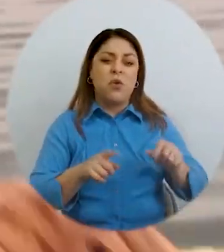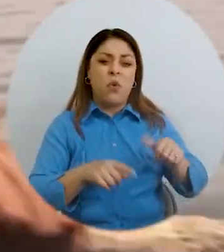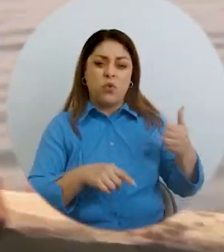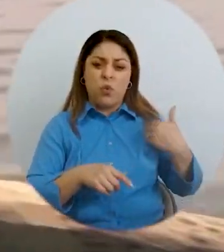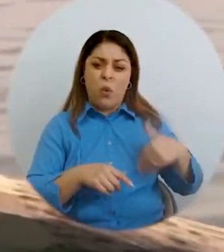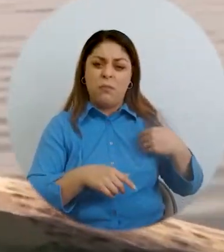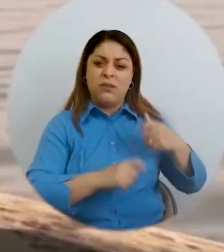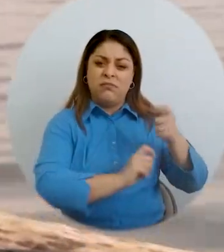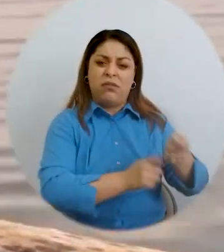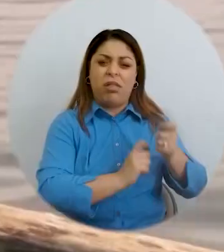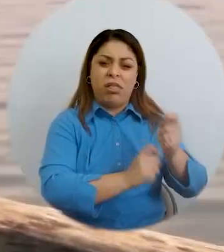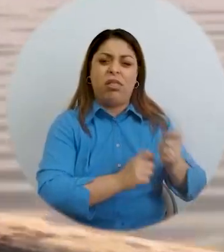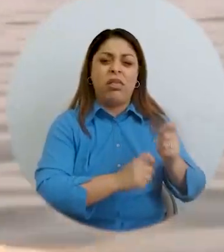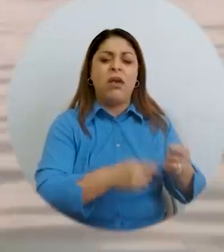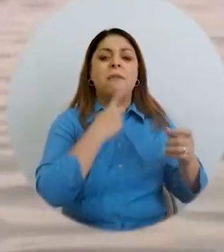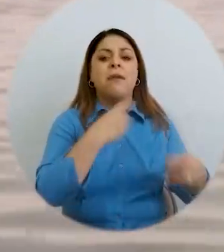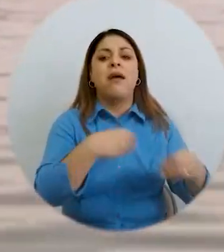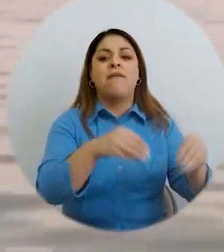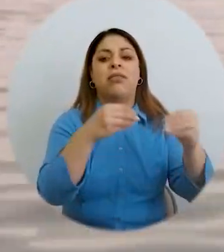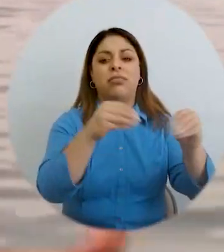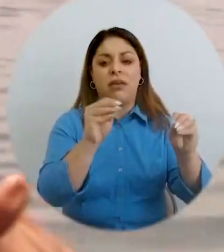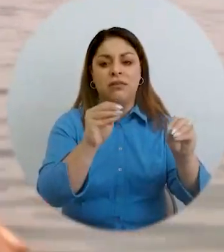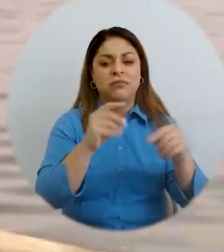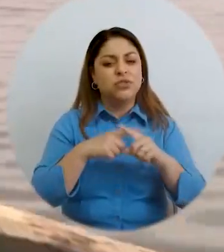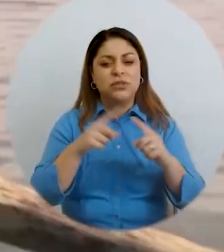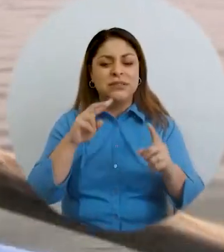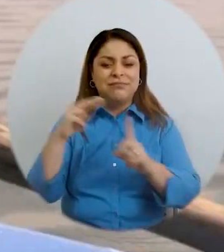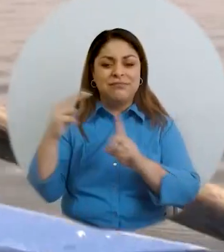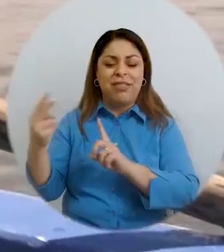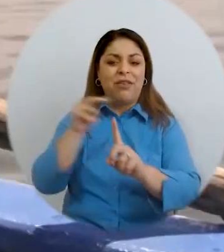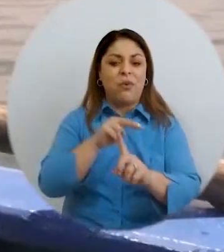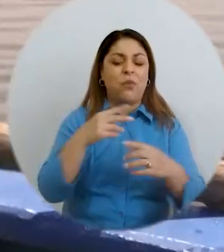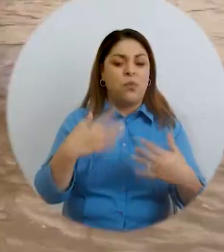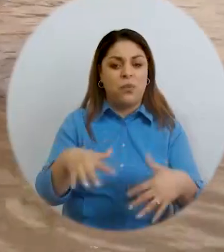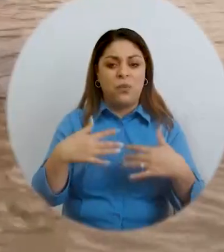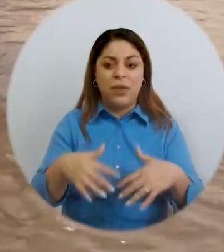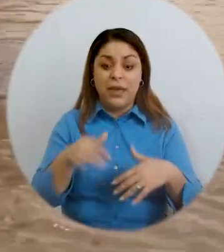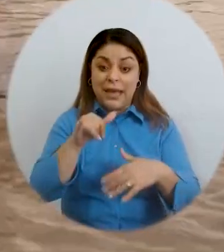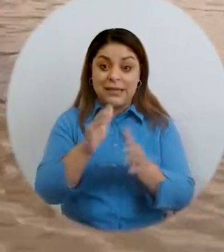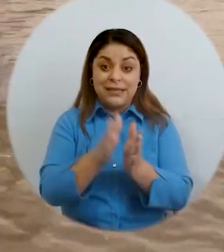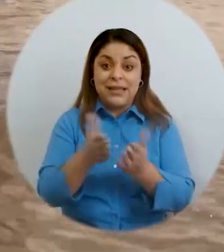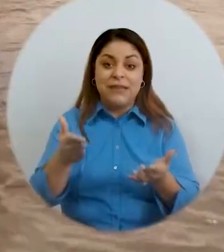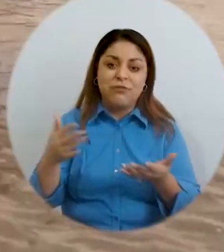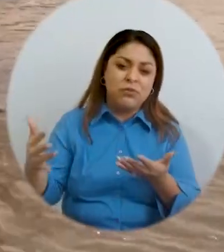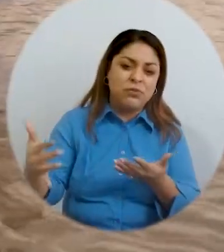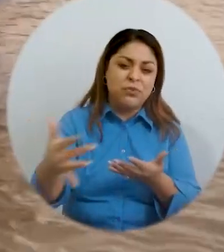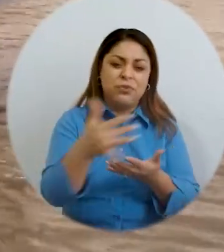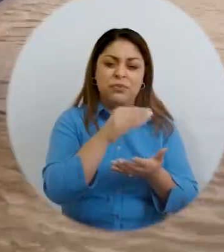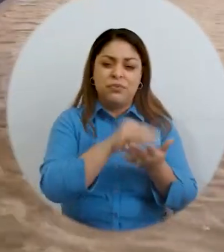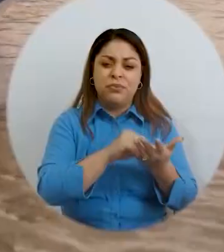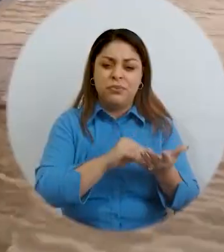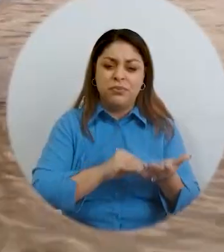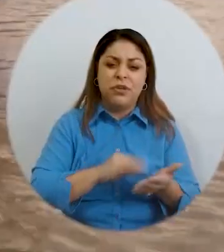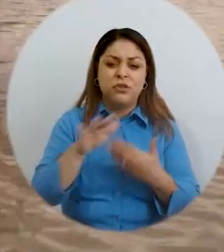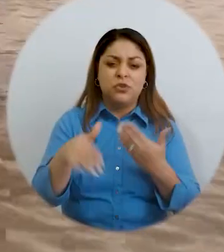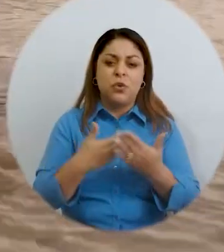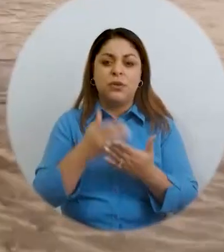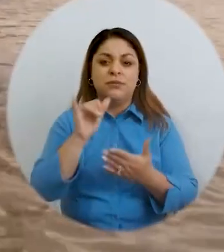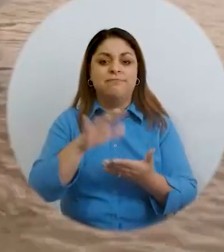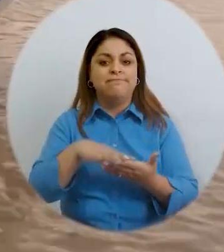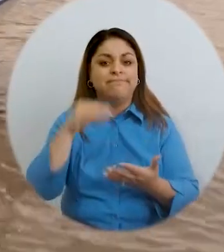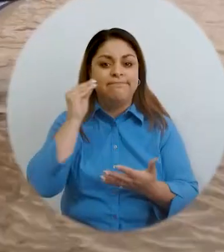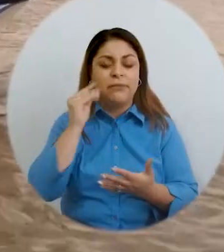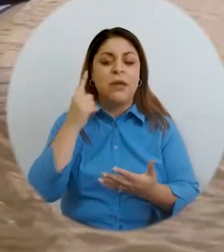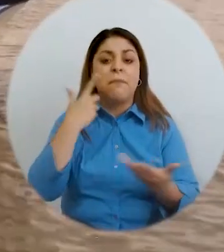pescadores hombres lo hacen para vender. Entonces, había diferentes... Entonces, este libro recoge todas